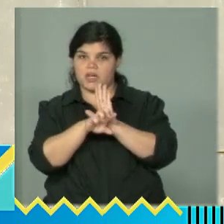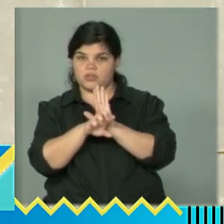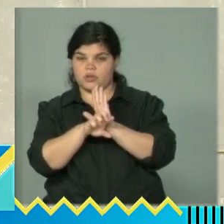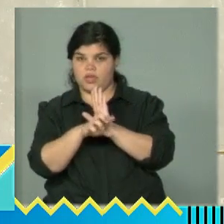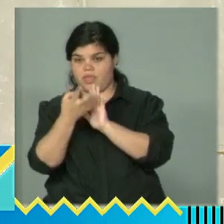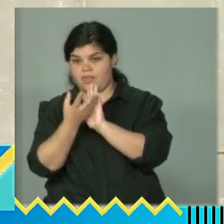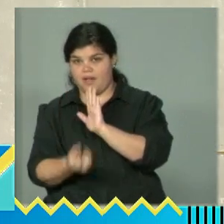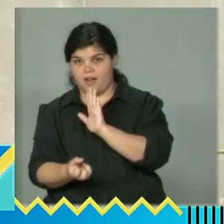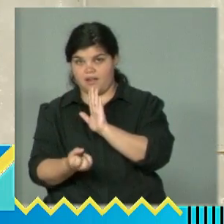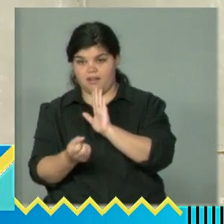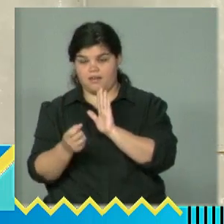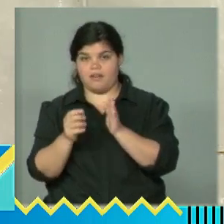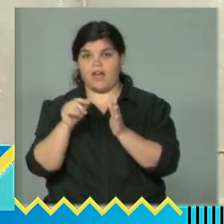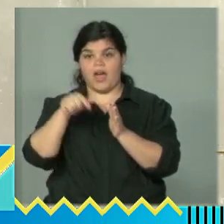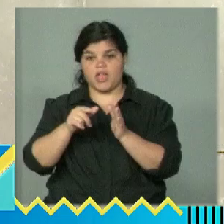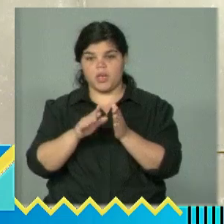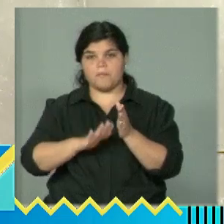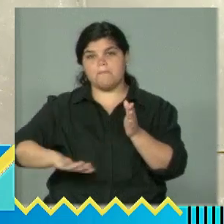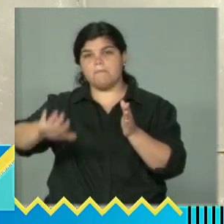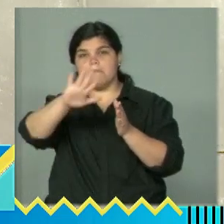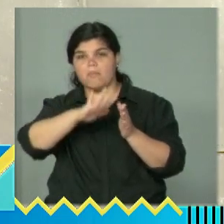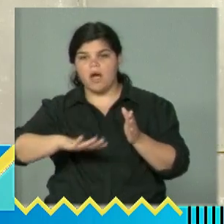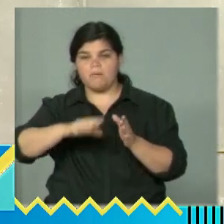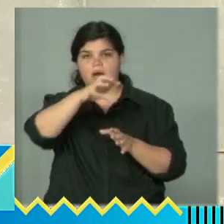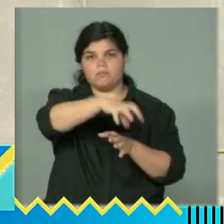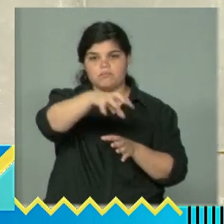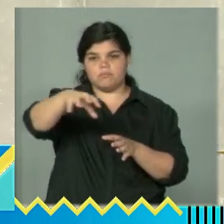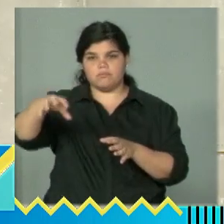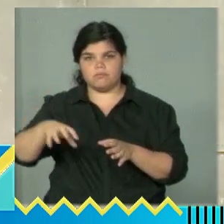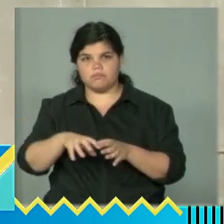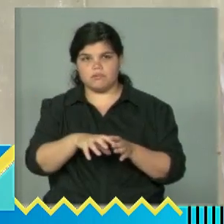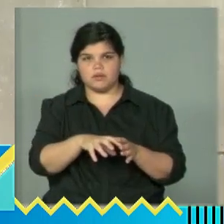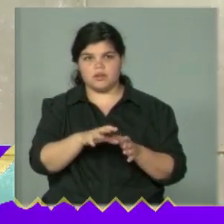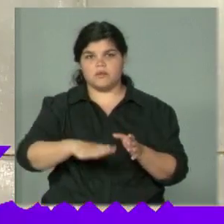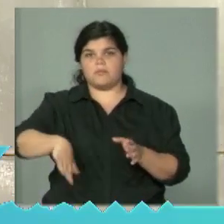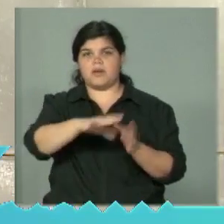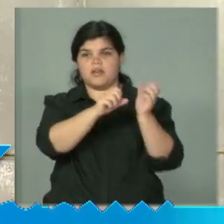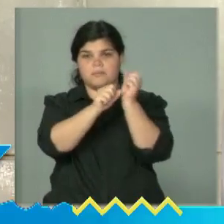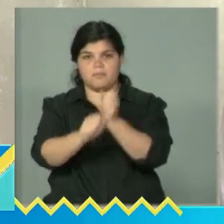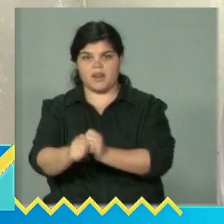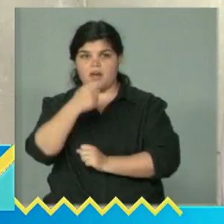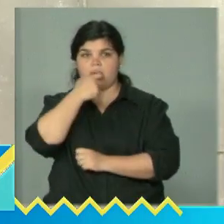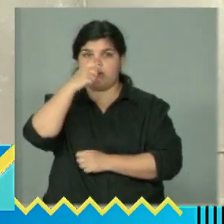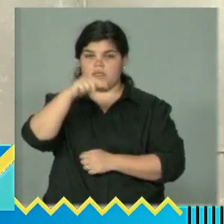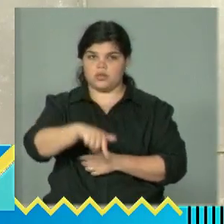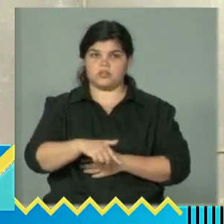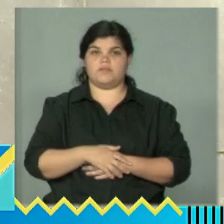la aplicación te muestra un mapa con las diferentes plazas, parques de Mendoza,